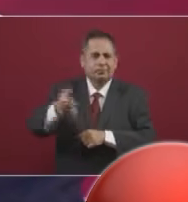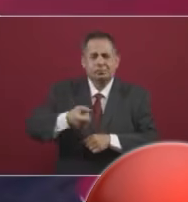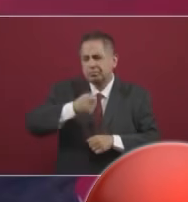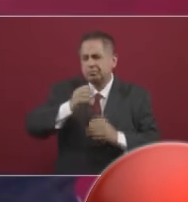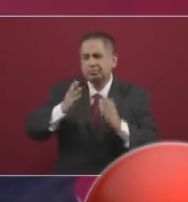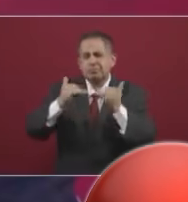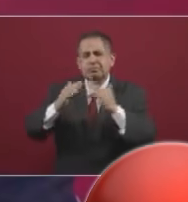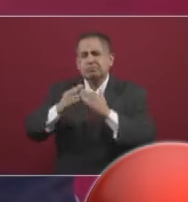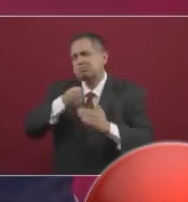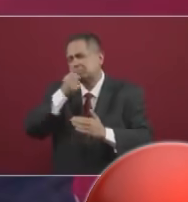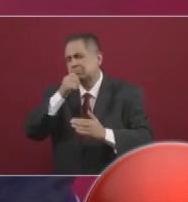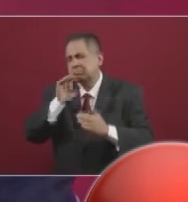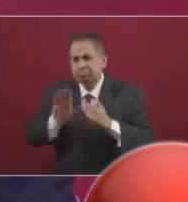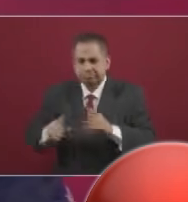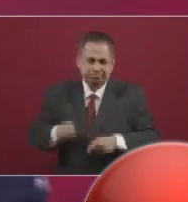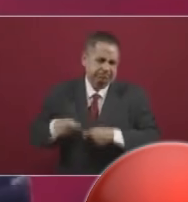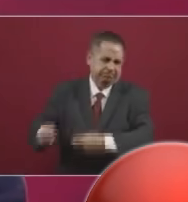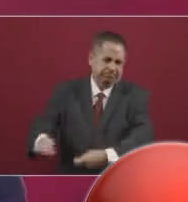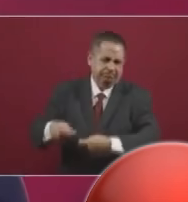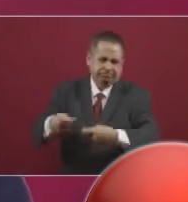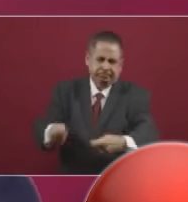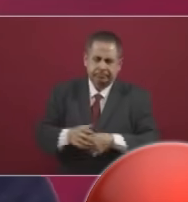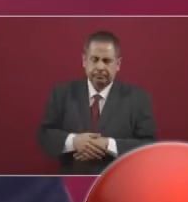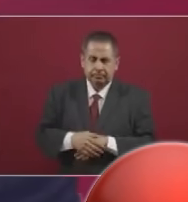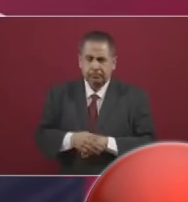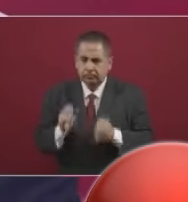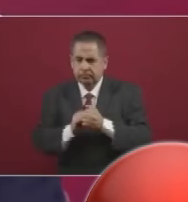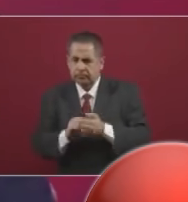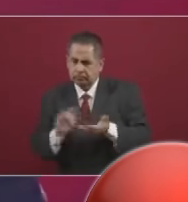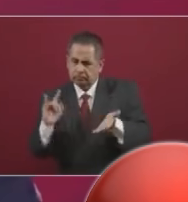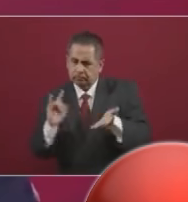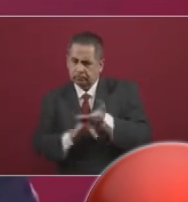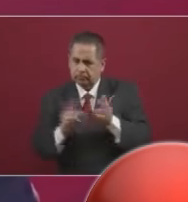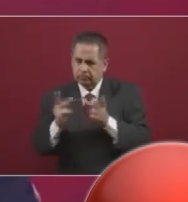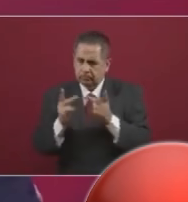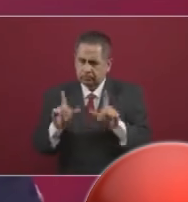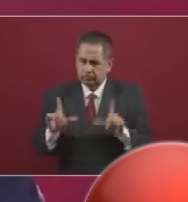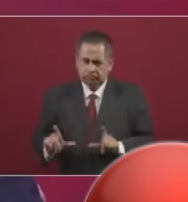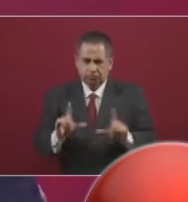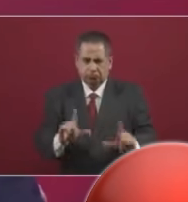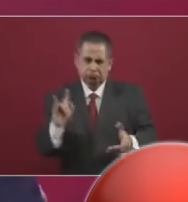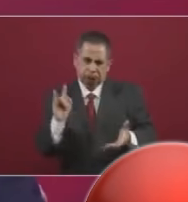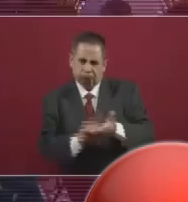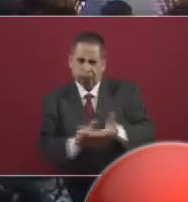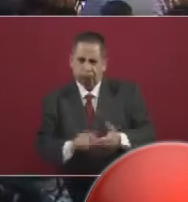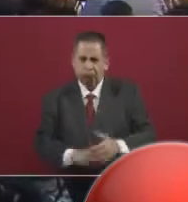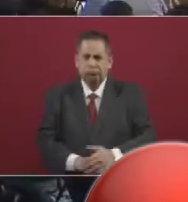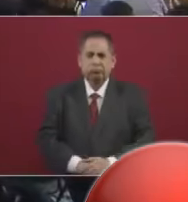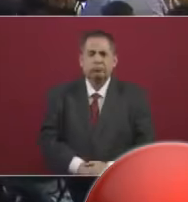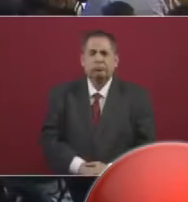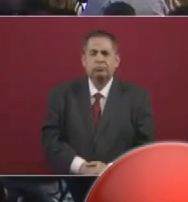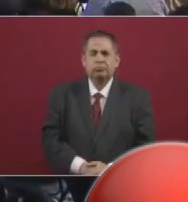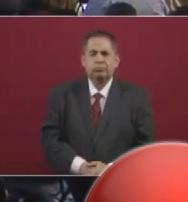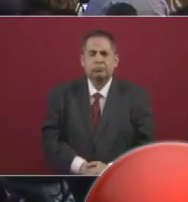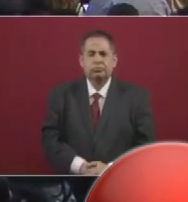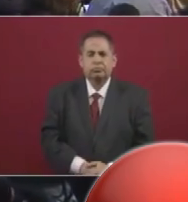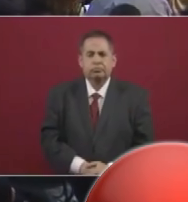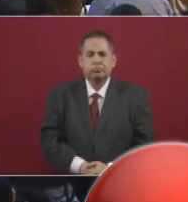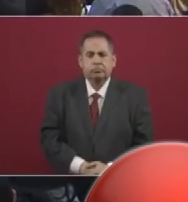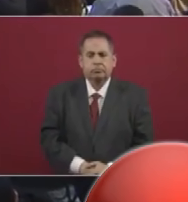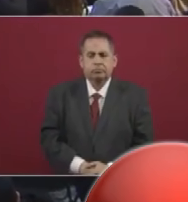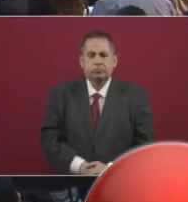ancianos. Se le va a poner su placa. Por cierto, presidente, ¿qué pasó con el dinero y los bienes del Chapo